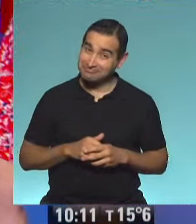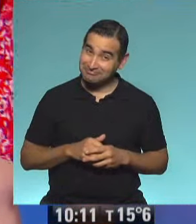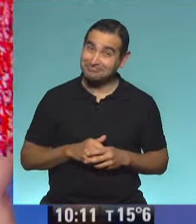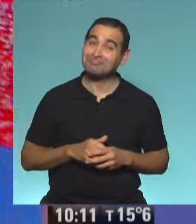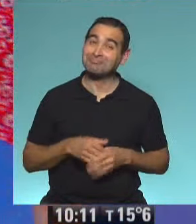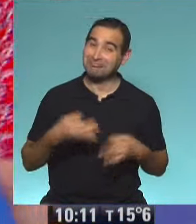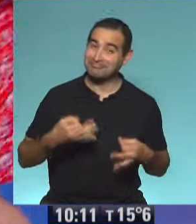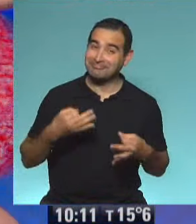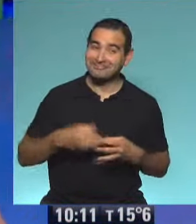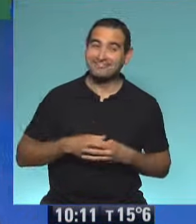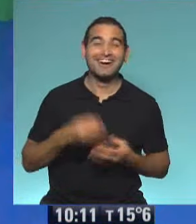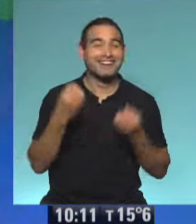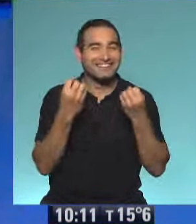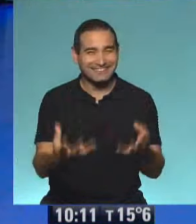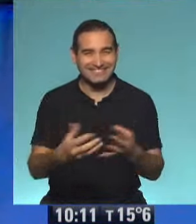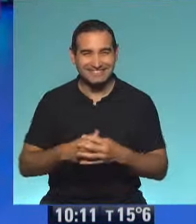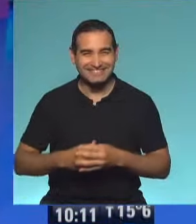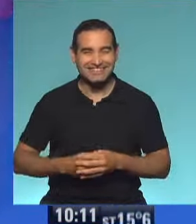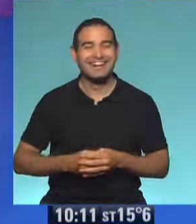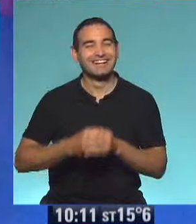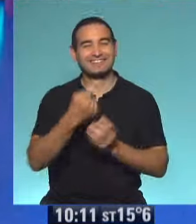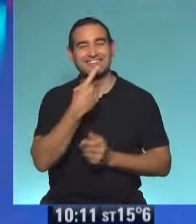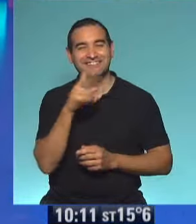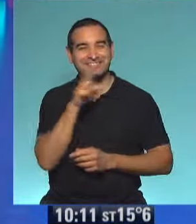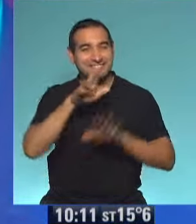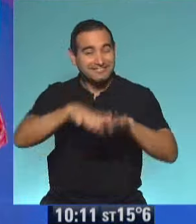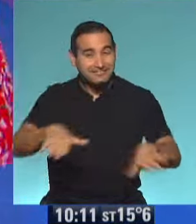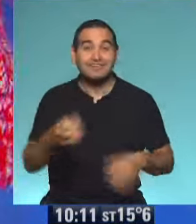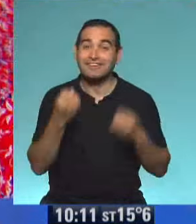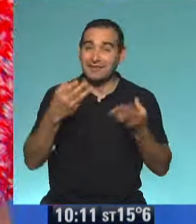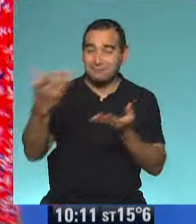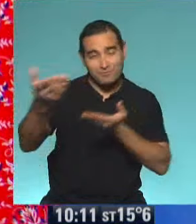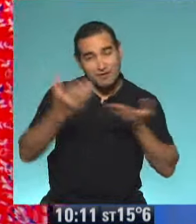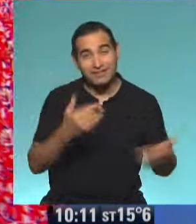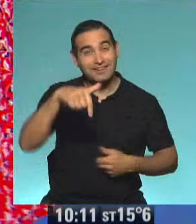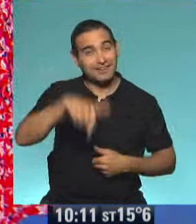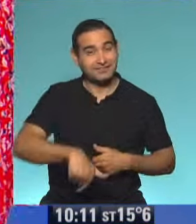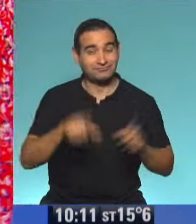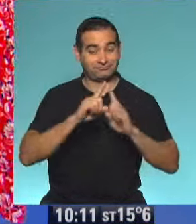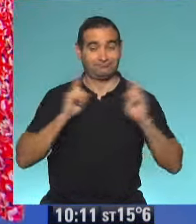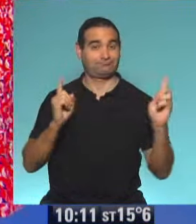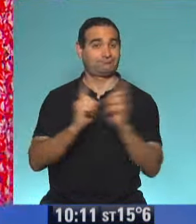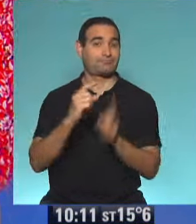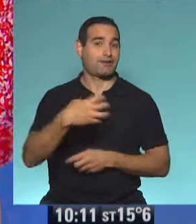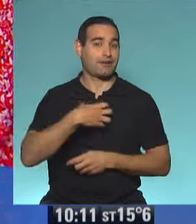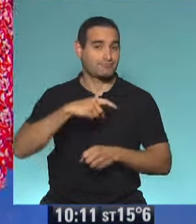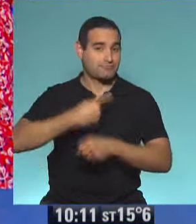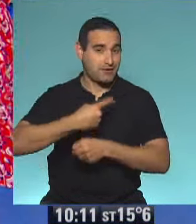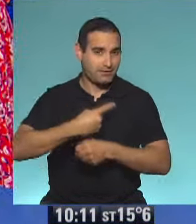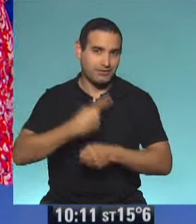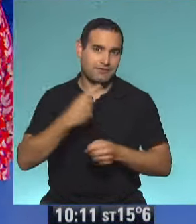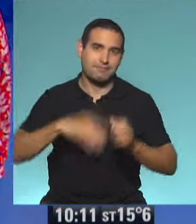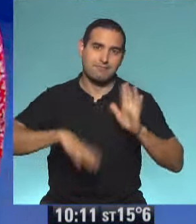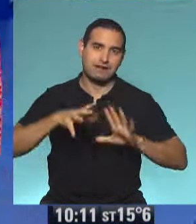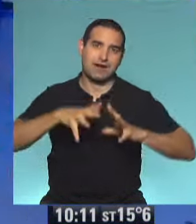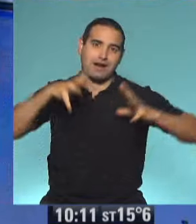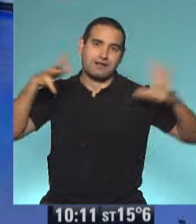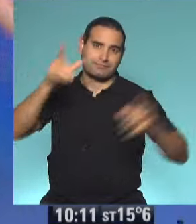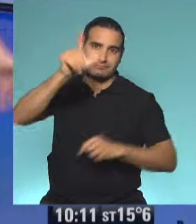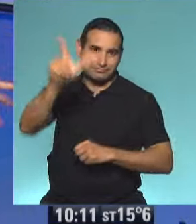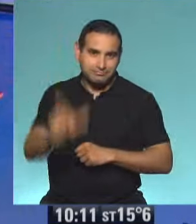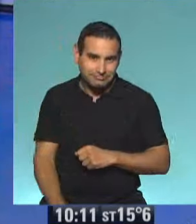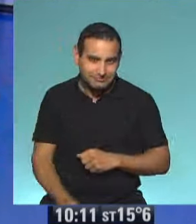comentarios! ¿Cómo les va, chicos y chicas? Bienvenidos, bienvenidas al aula de primer grado, el aula más grande del país, del cosmos,